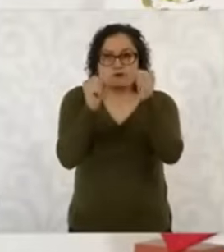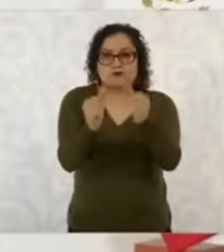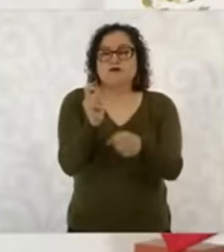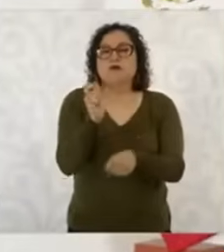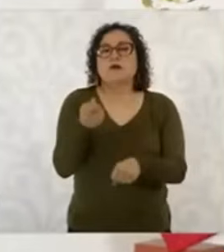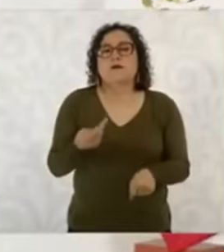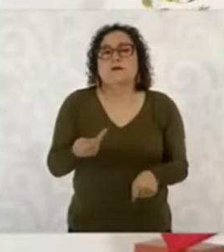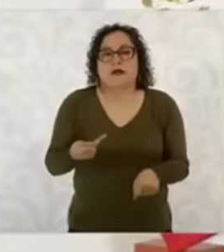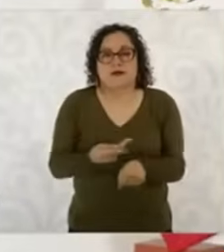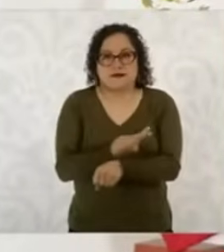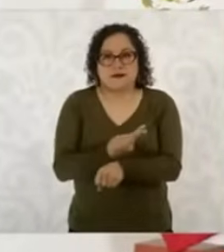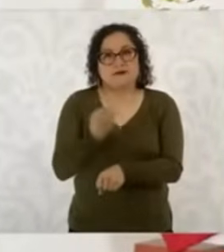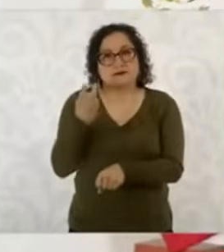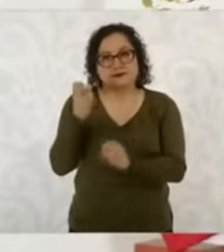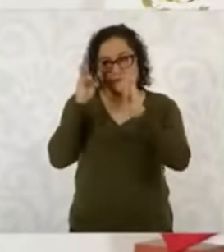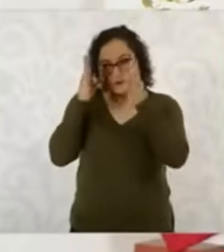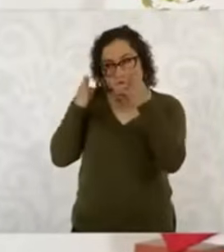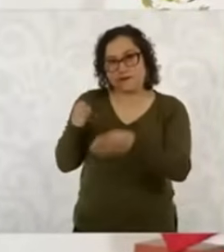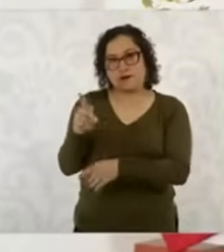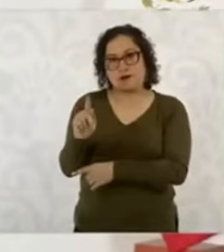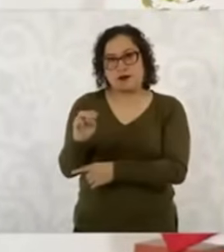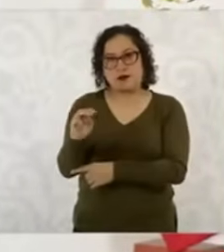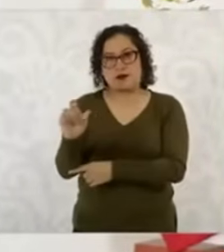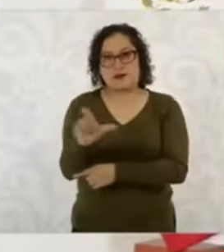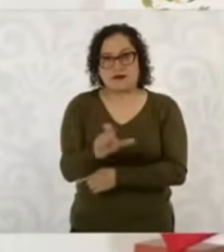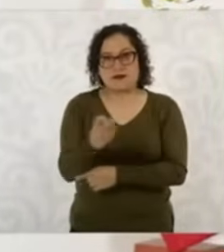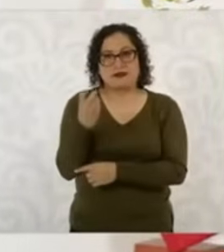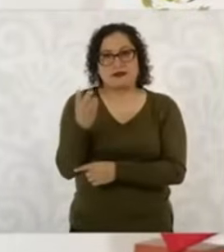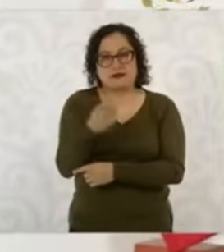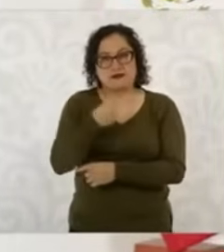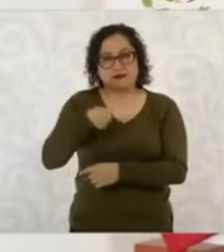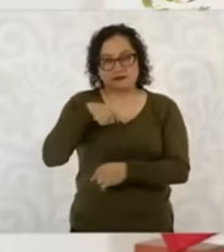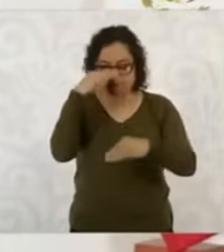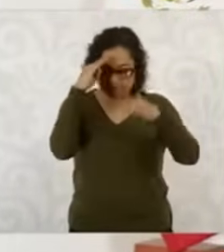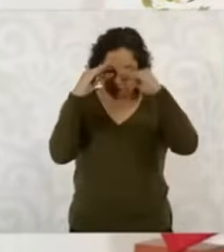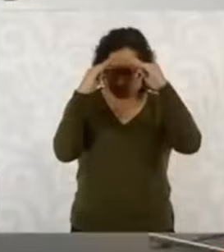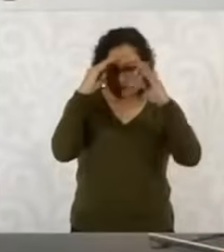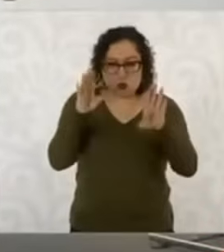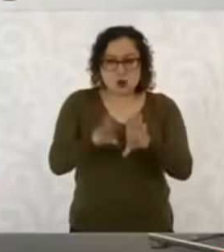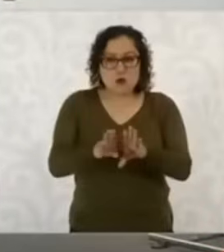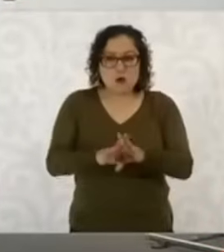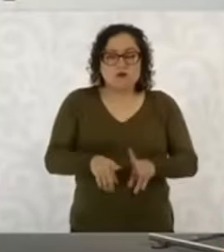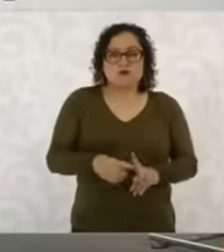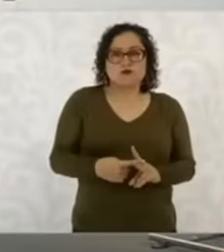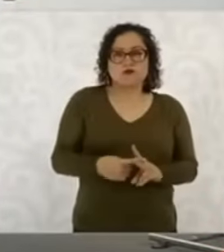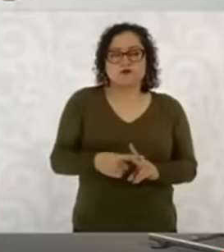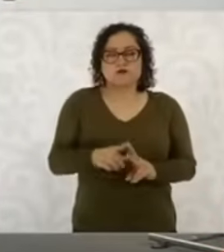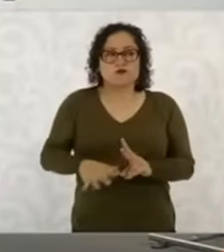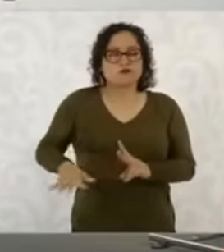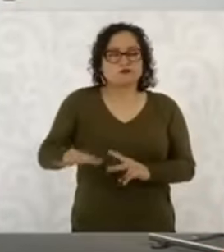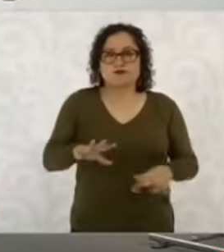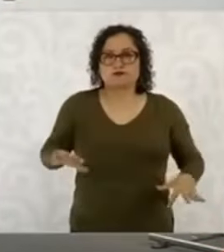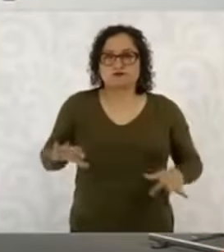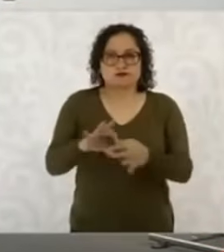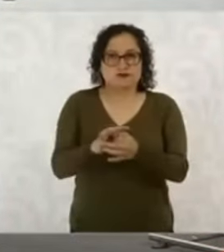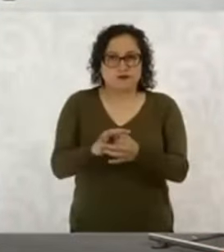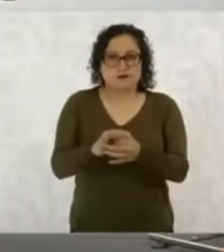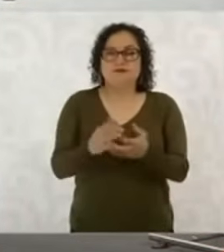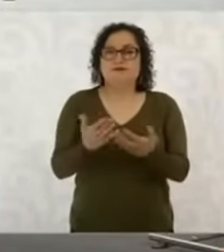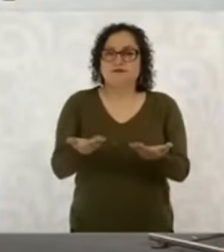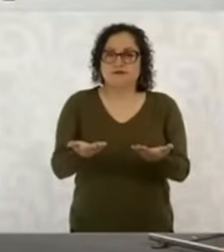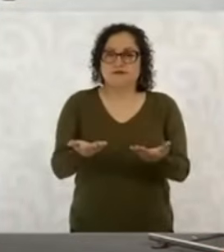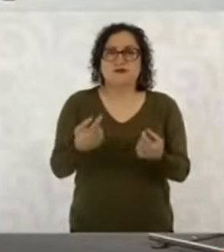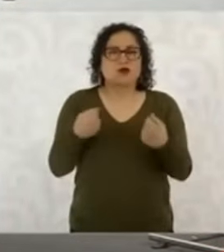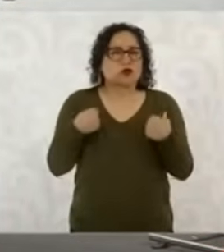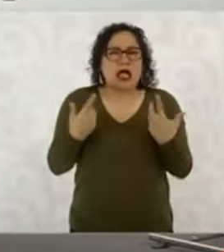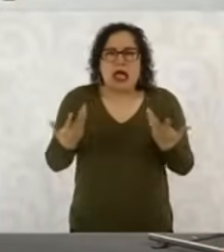que nos está presionando en los presupuestos, en las métricas. ¿Qué es lo que vamos a hacer? Aquí